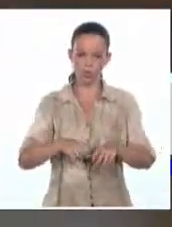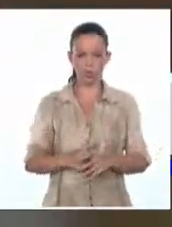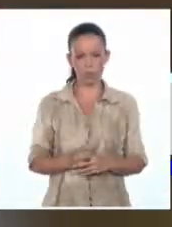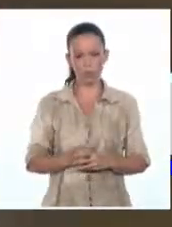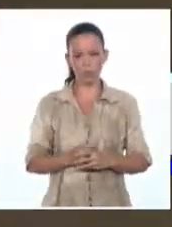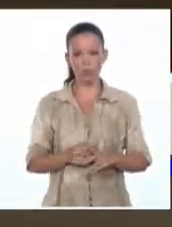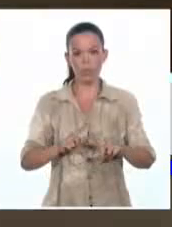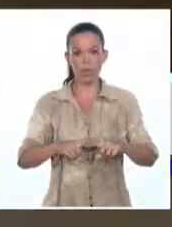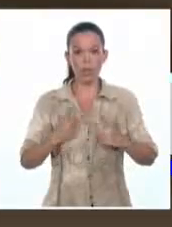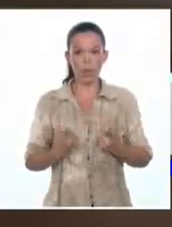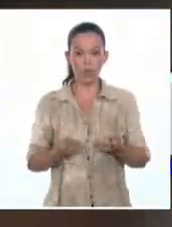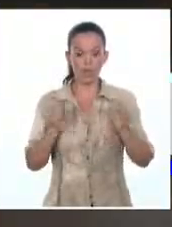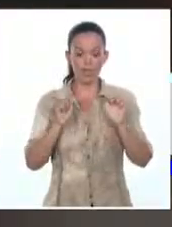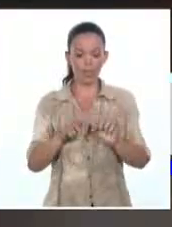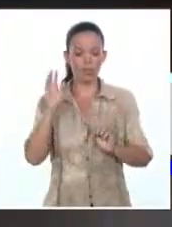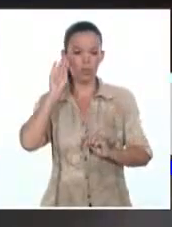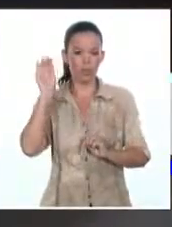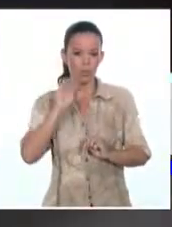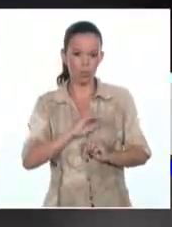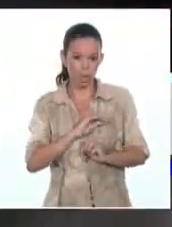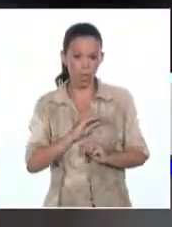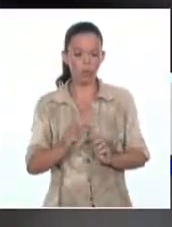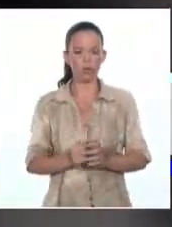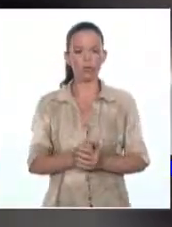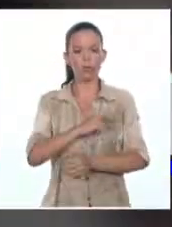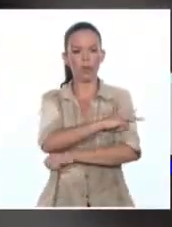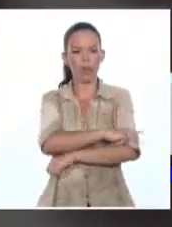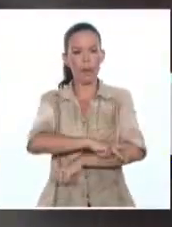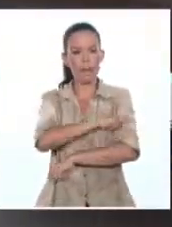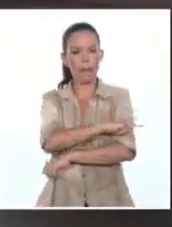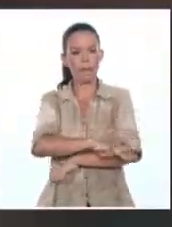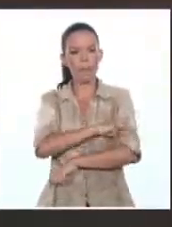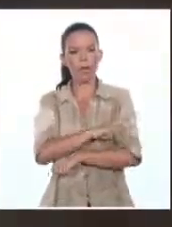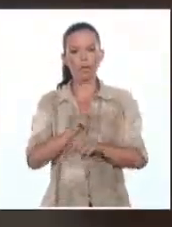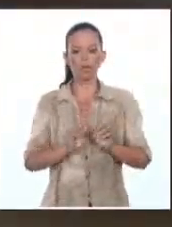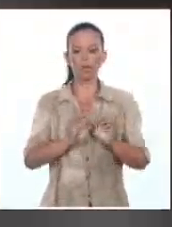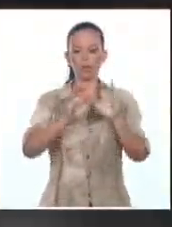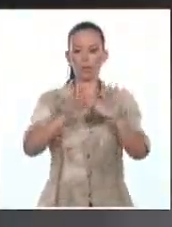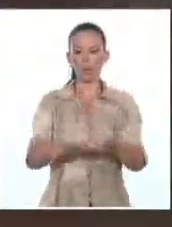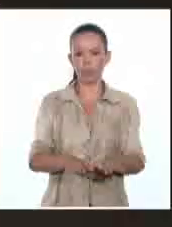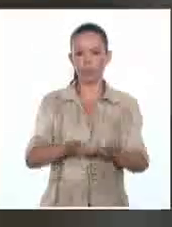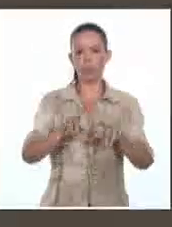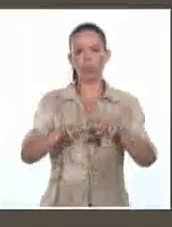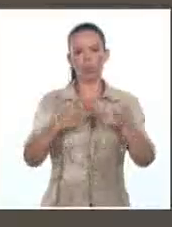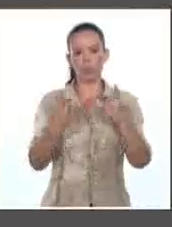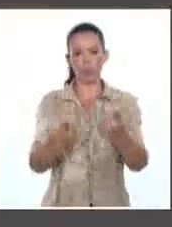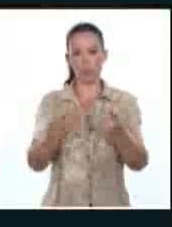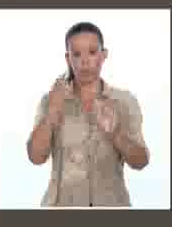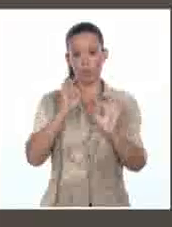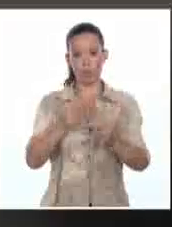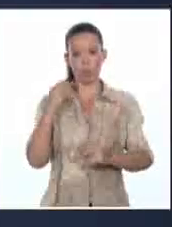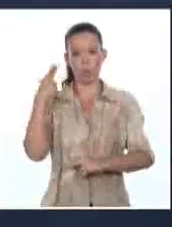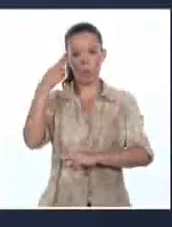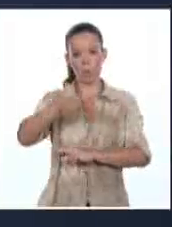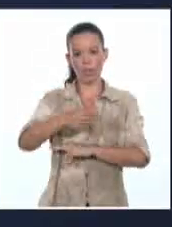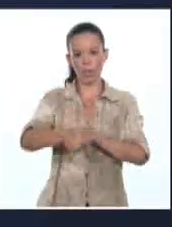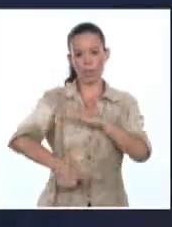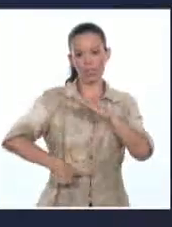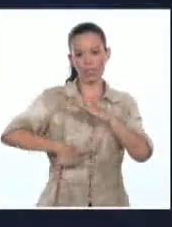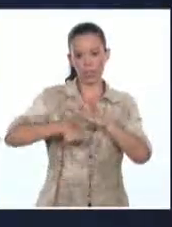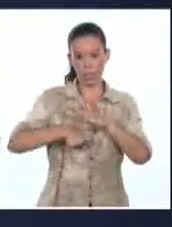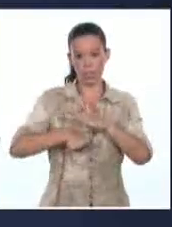sucesos tiene lugar a pesar de que el país se encuentra en estado de excepción decretado por el presidente Guillermo Lasso y a las puertas de los